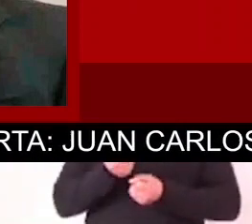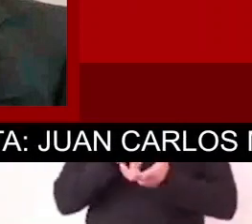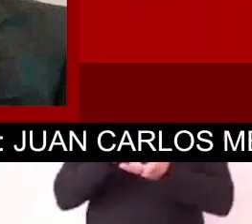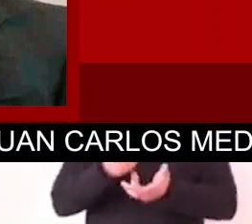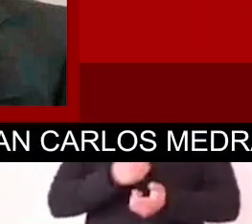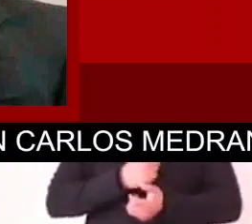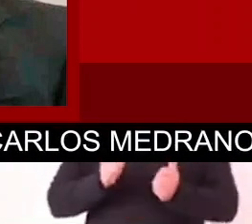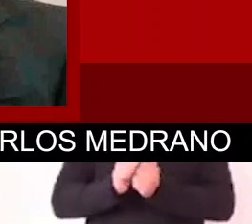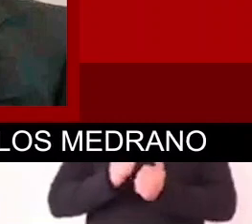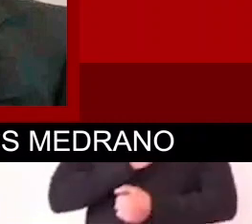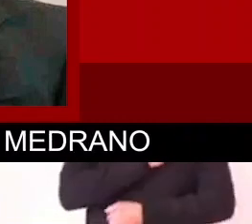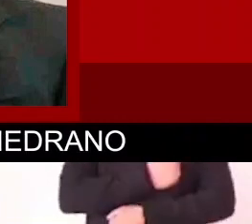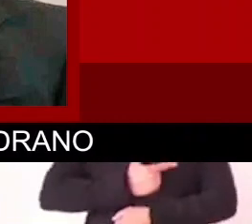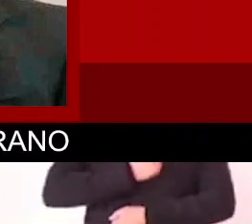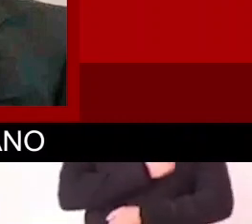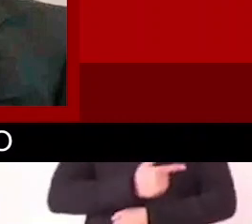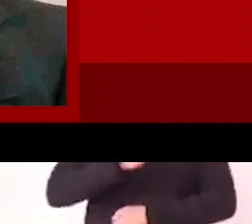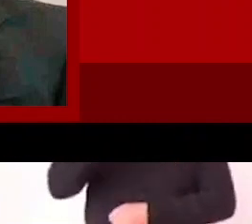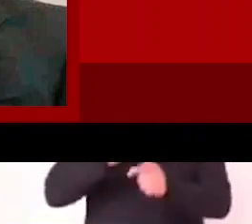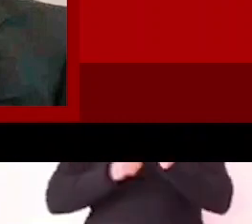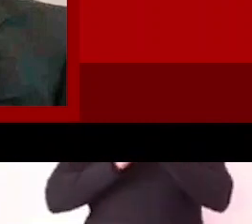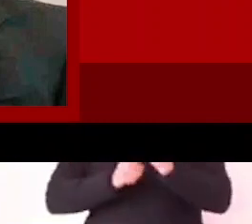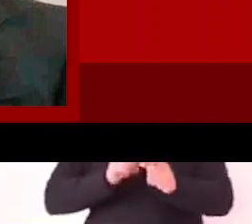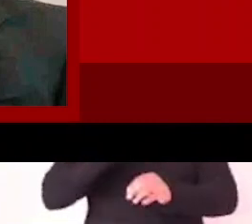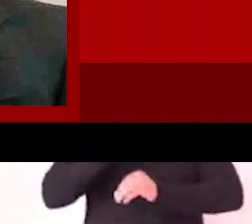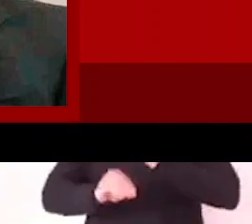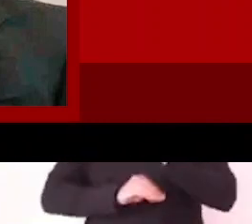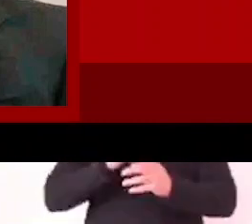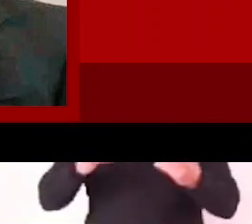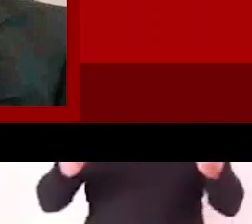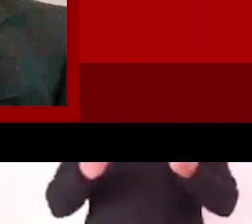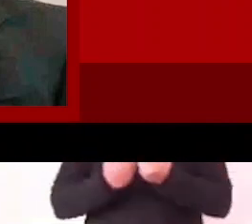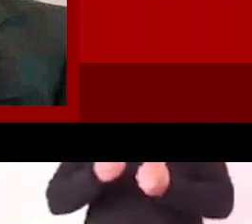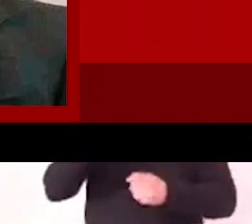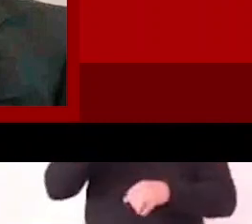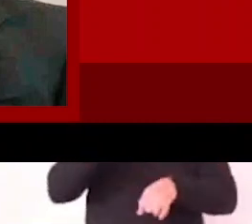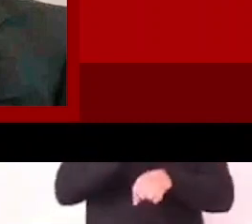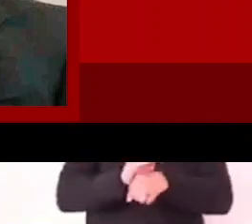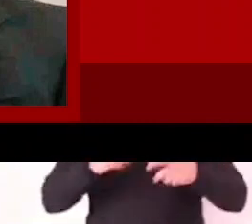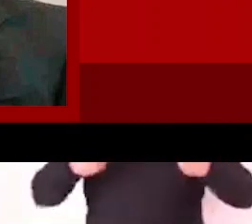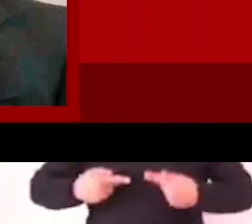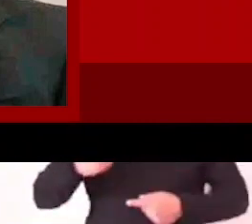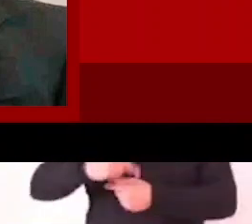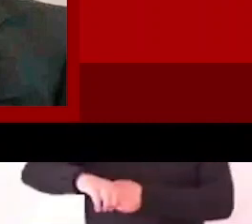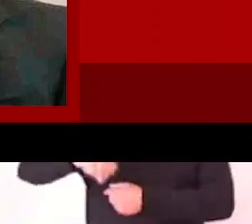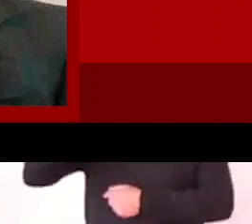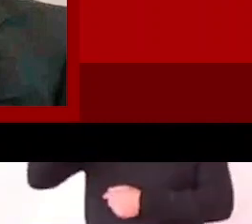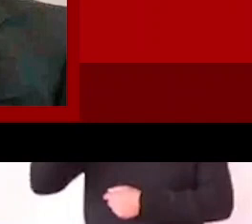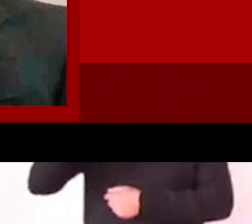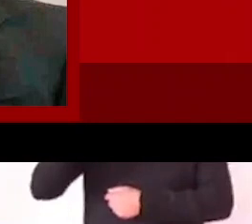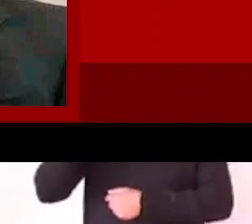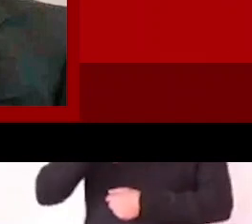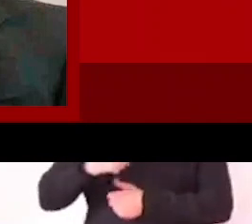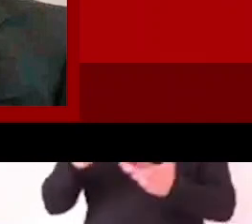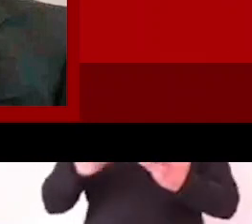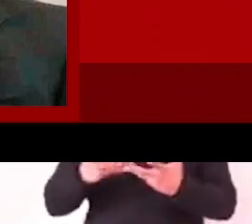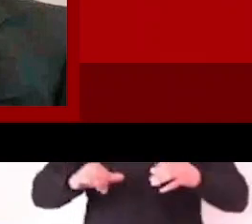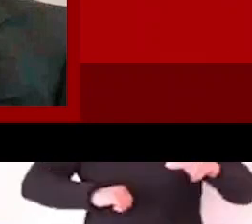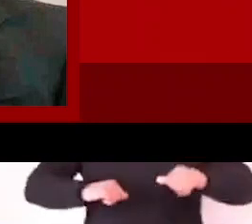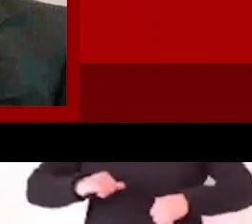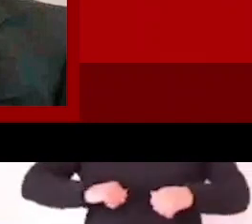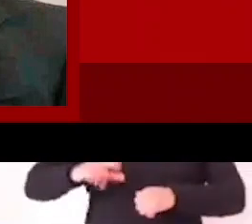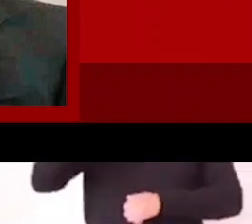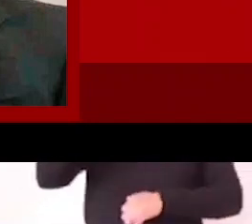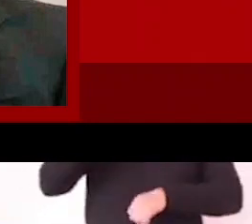ocho regiones está devastada mientras el funcionario hace turismo político el diputado samuel gurrión matías del partido